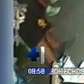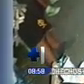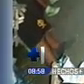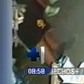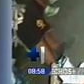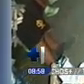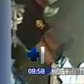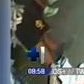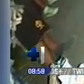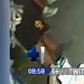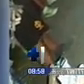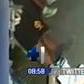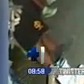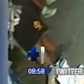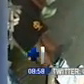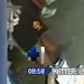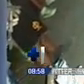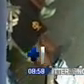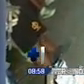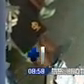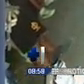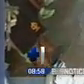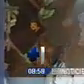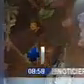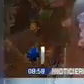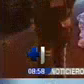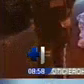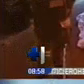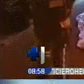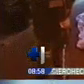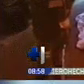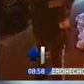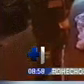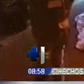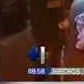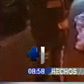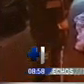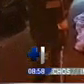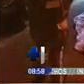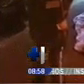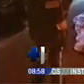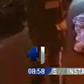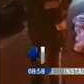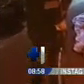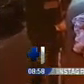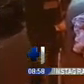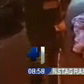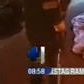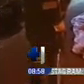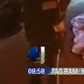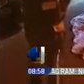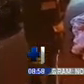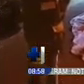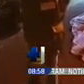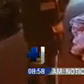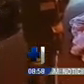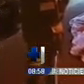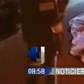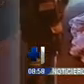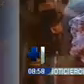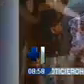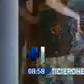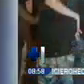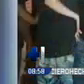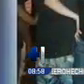como a eso de las 6 de la tarde con 44 minutos, pero posteriormente, cuando llegaron, y según los testigos del